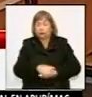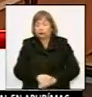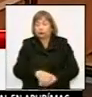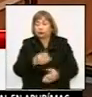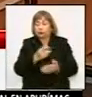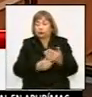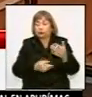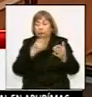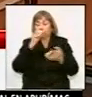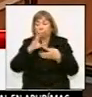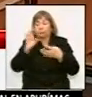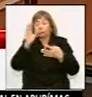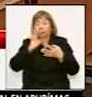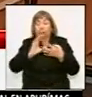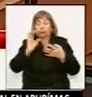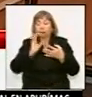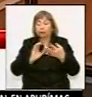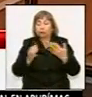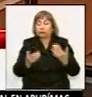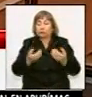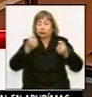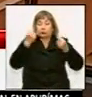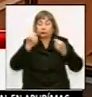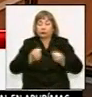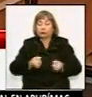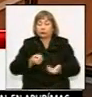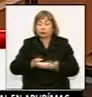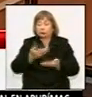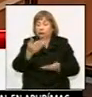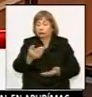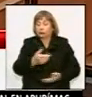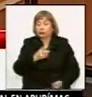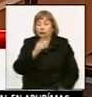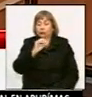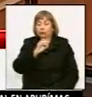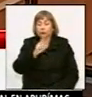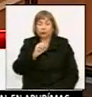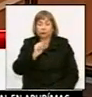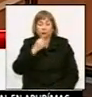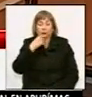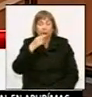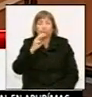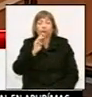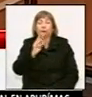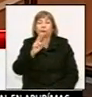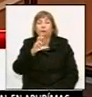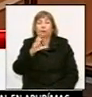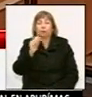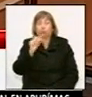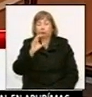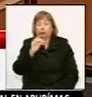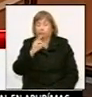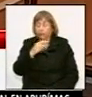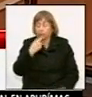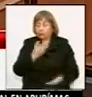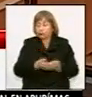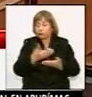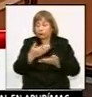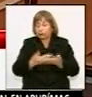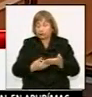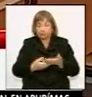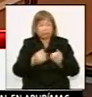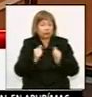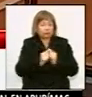¿Con qué criterio designó a Luis Villacorta como viceministro, a Carlos Ausejo